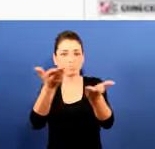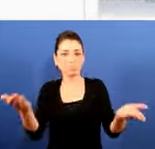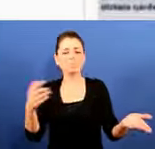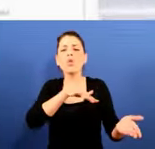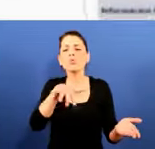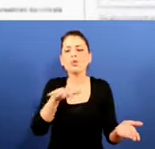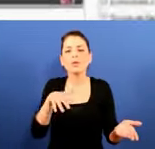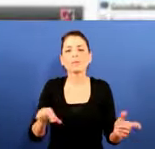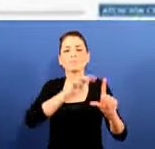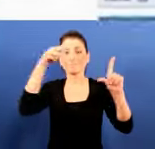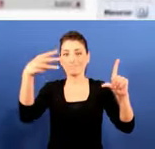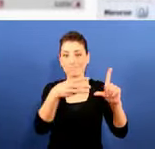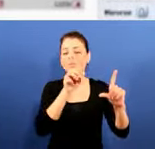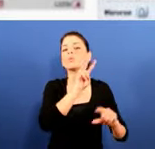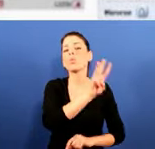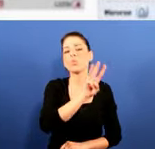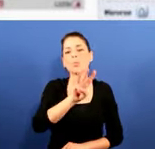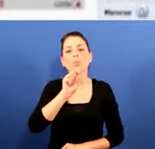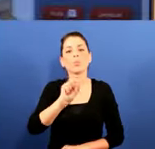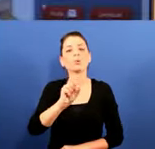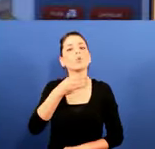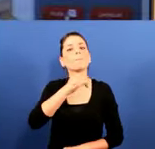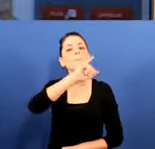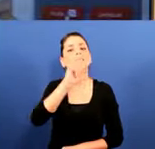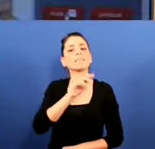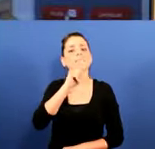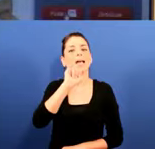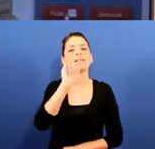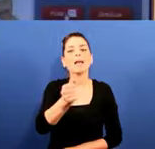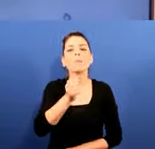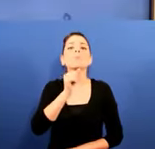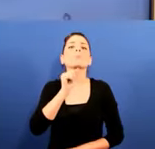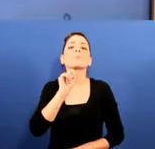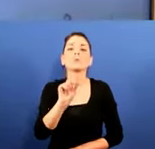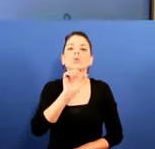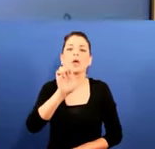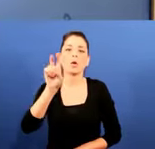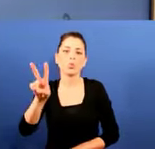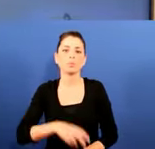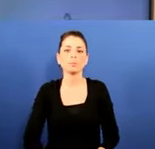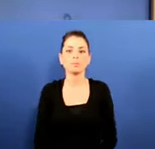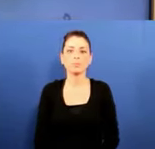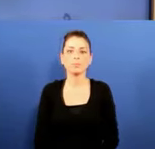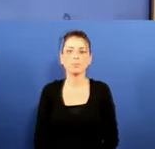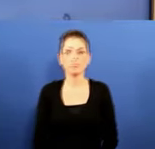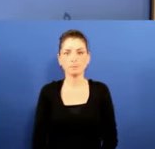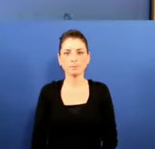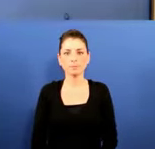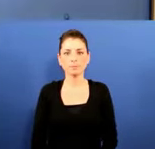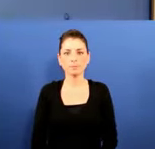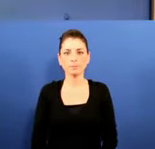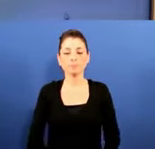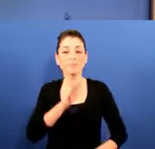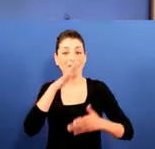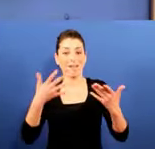fuerte digital de 2 GB y el uso de software libre. La extensión del correo electrónico gratuito al conjunto de la ciudadanía forma parte